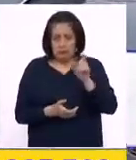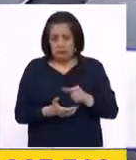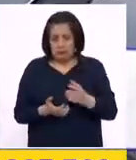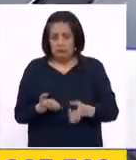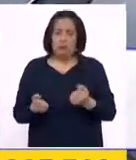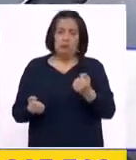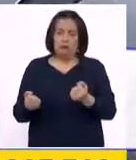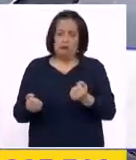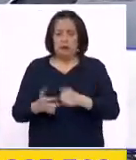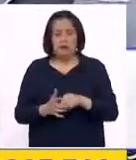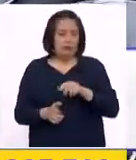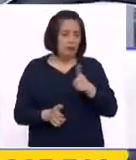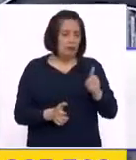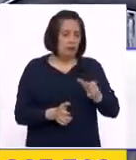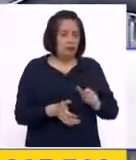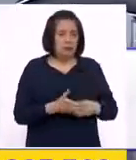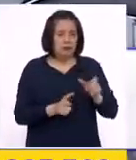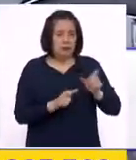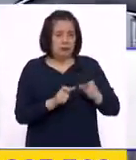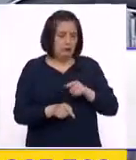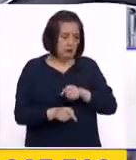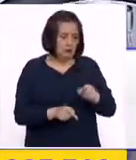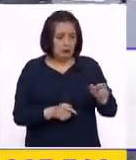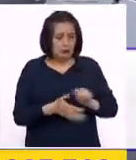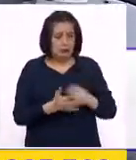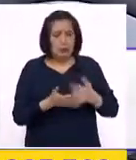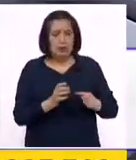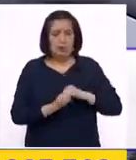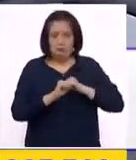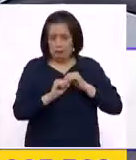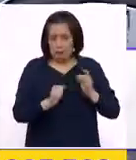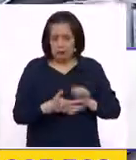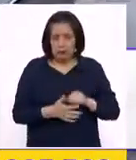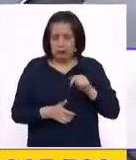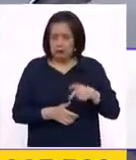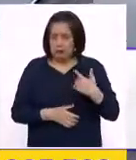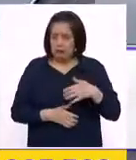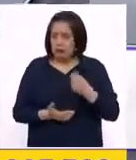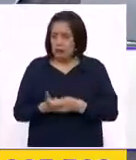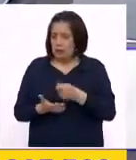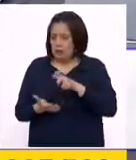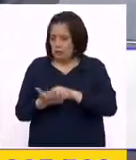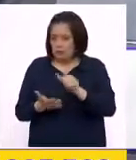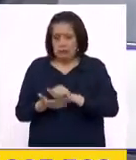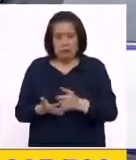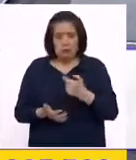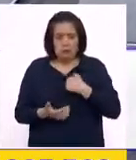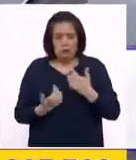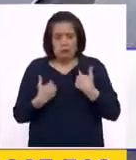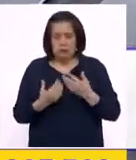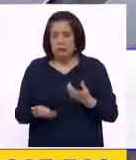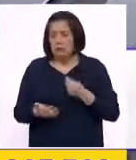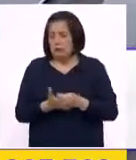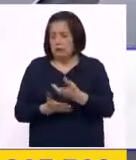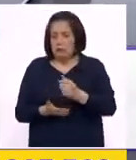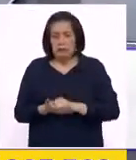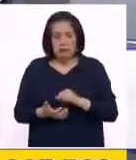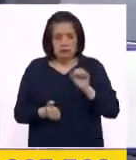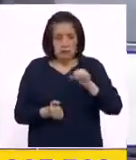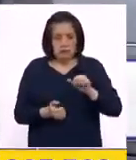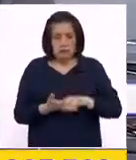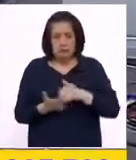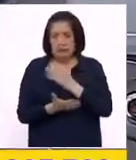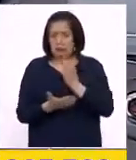el piloto, el copiloto y la persona que se dedica plenamente en marketing. Entonces, eso ya es un pago mensual y yo tengo que cubrirlo. Si pasa